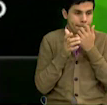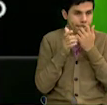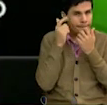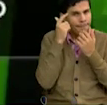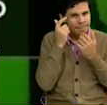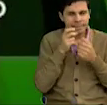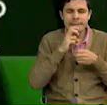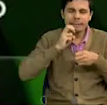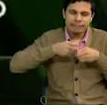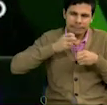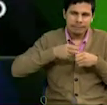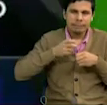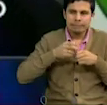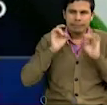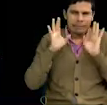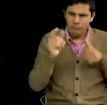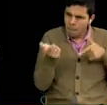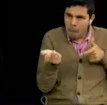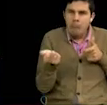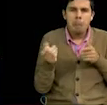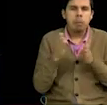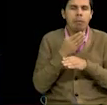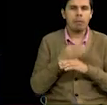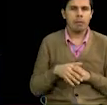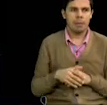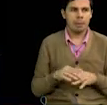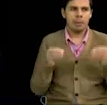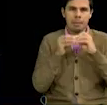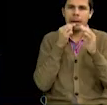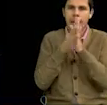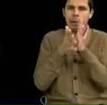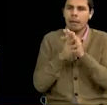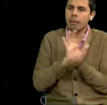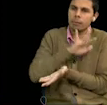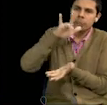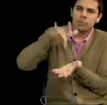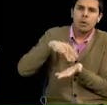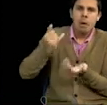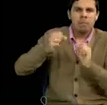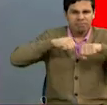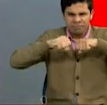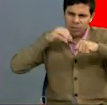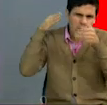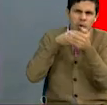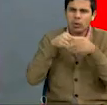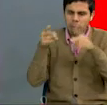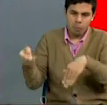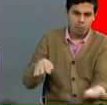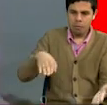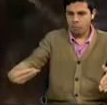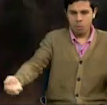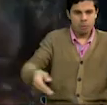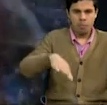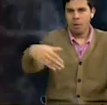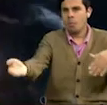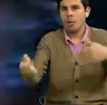una devastación, bastante destrucción del lugar. Agregó que en la zona permanecen las autoridades adelantando levantamiento de los cuerpos que quedaron en San